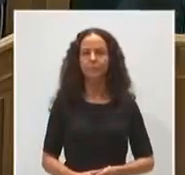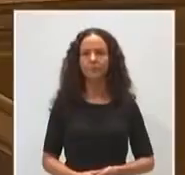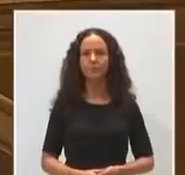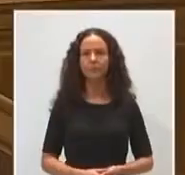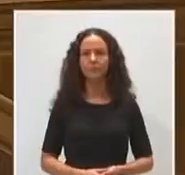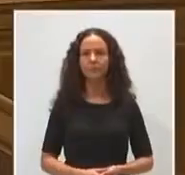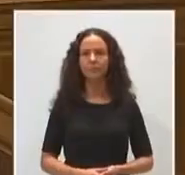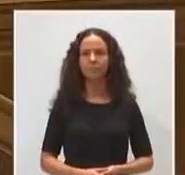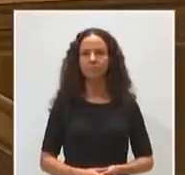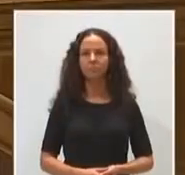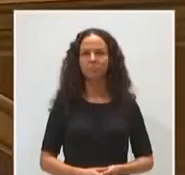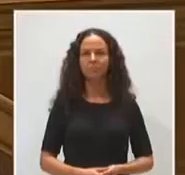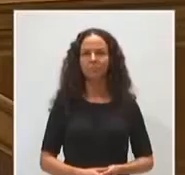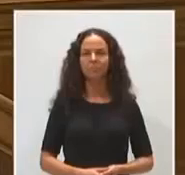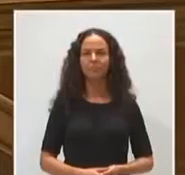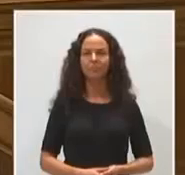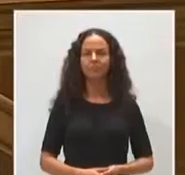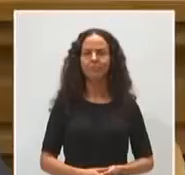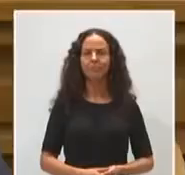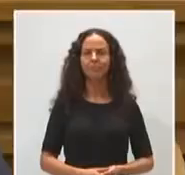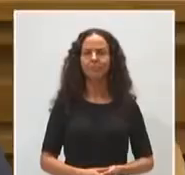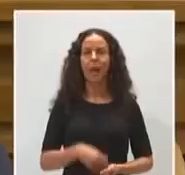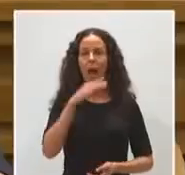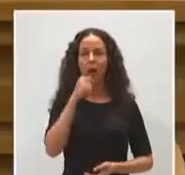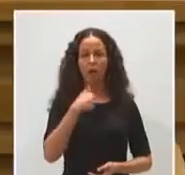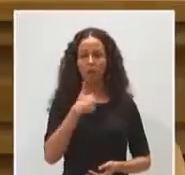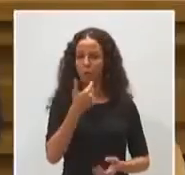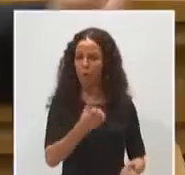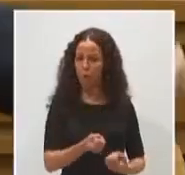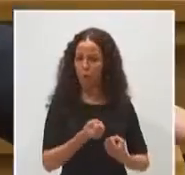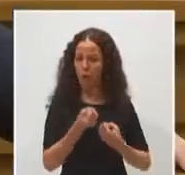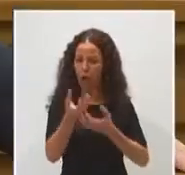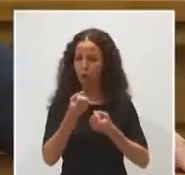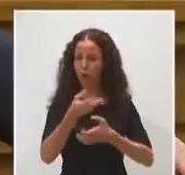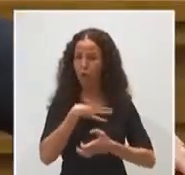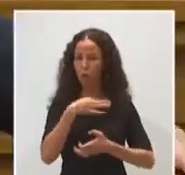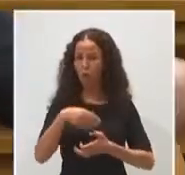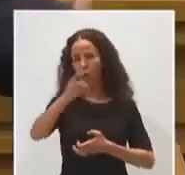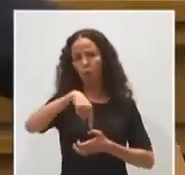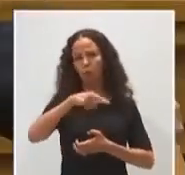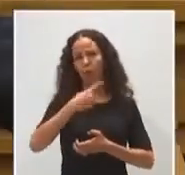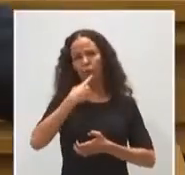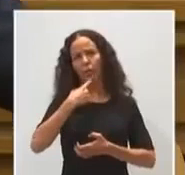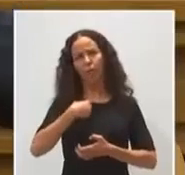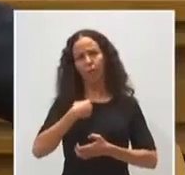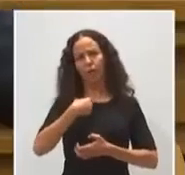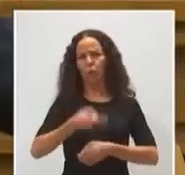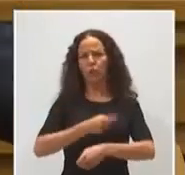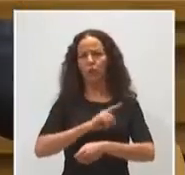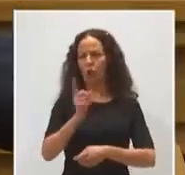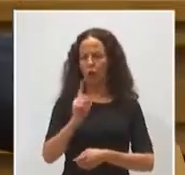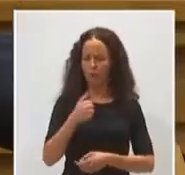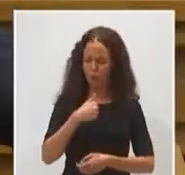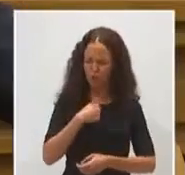dirán ustedes que lo que les voy a contar es sacar las cosas de quicio pero yo no tengo empacho